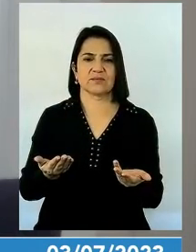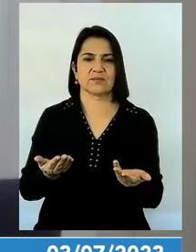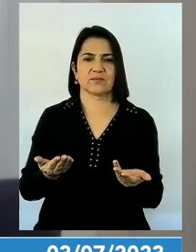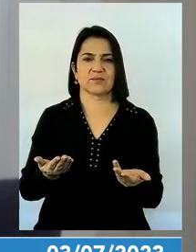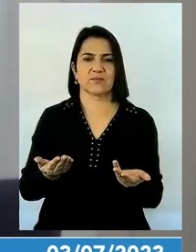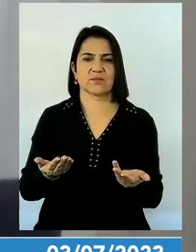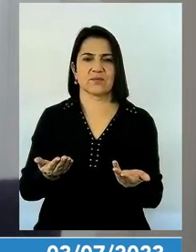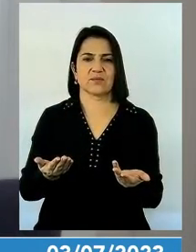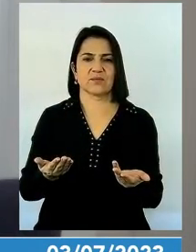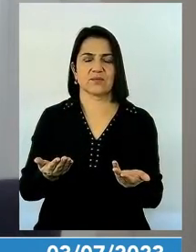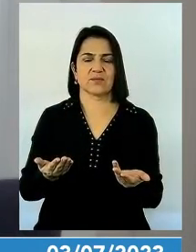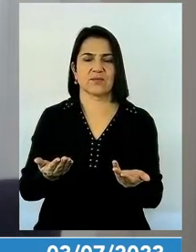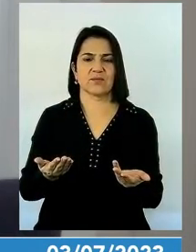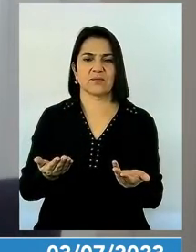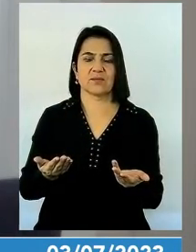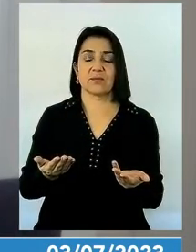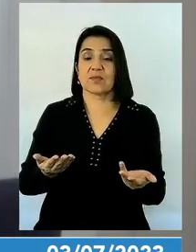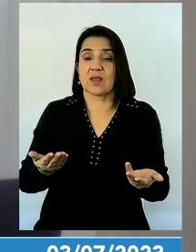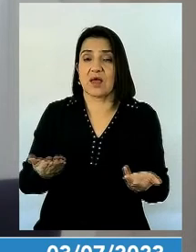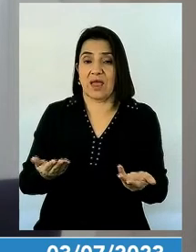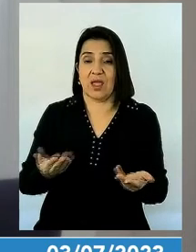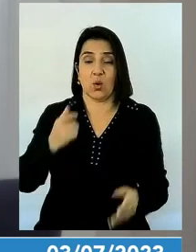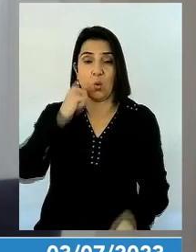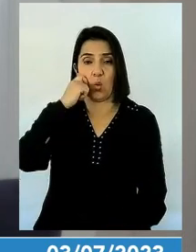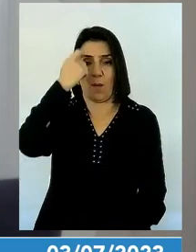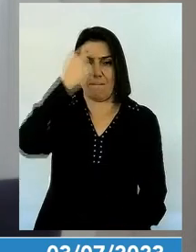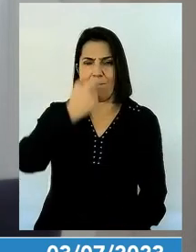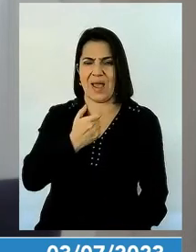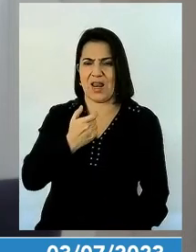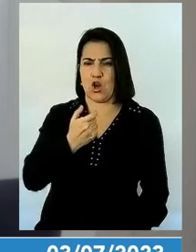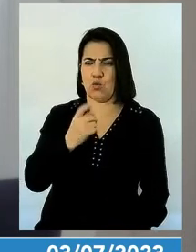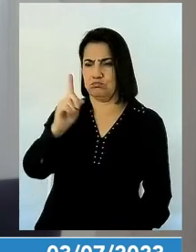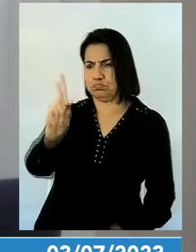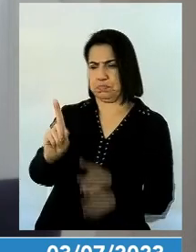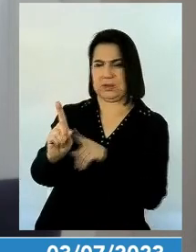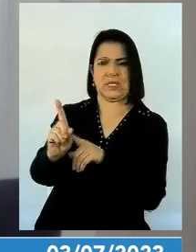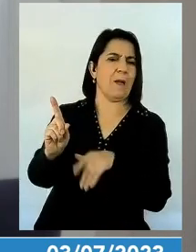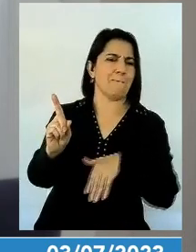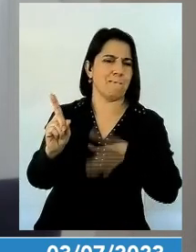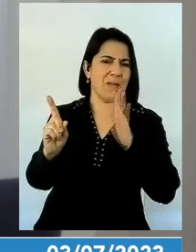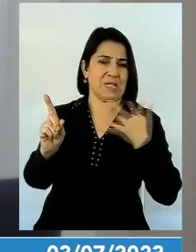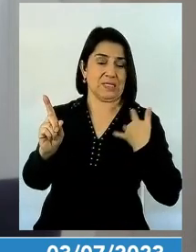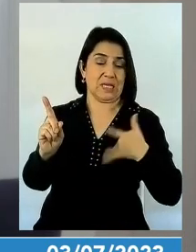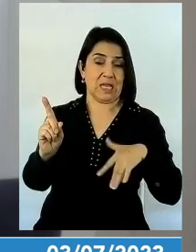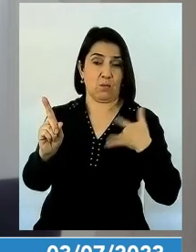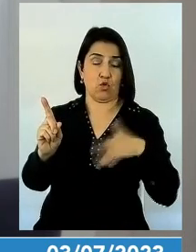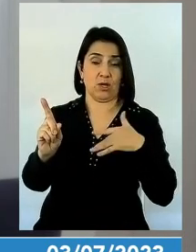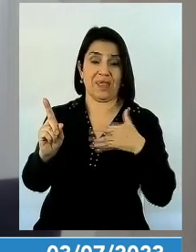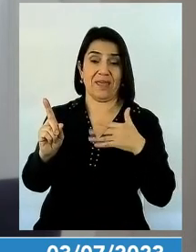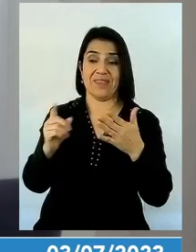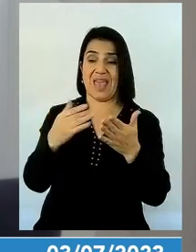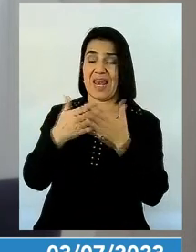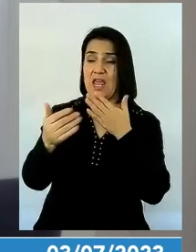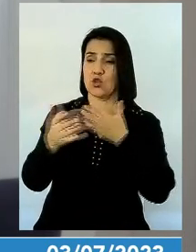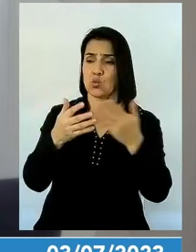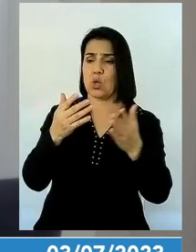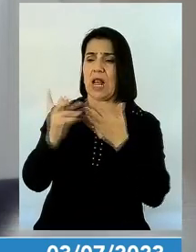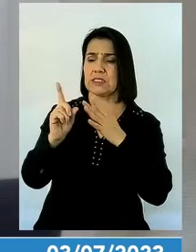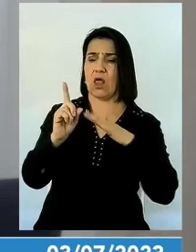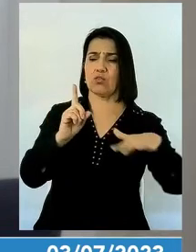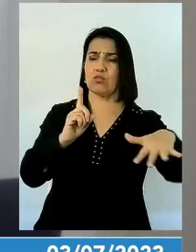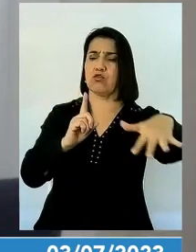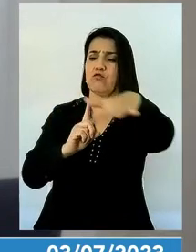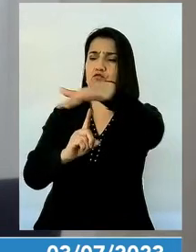en donde el ser humano es el centro y la naturaleza gira alrededor de él, es que esa es